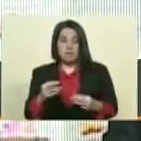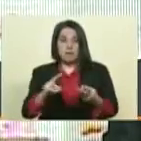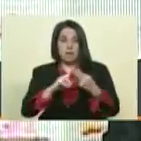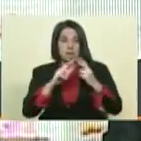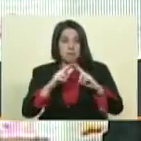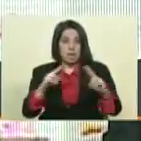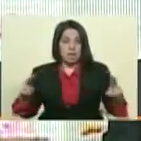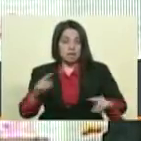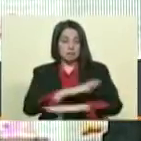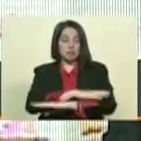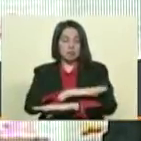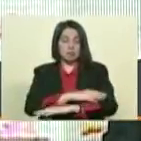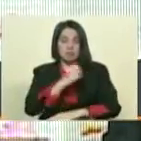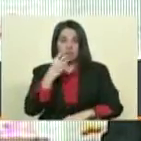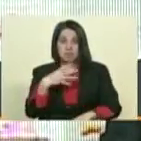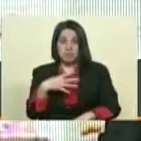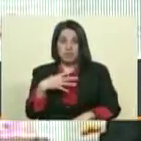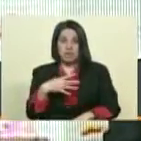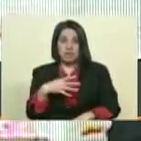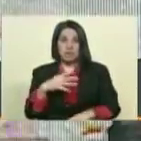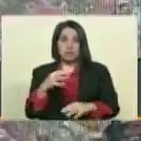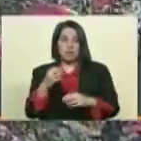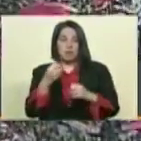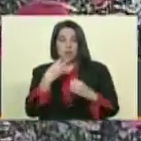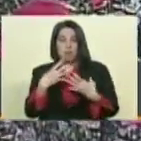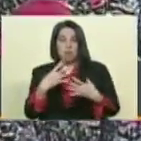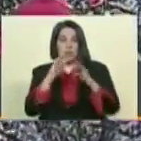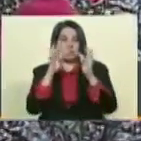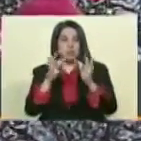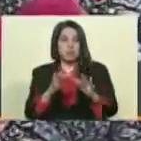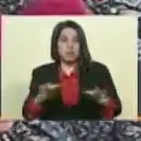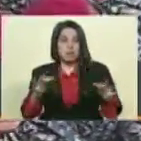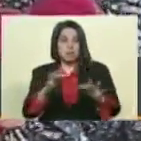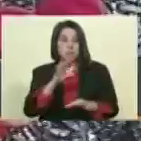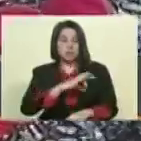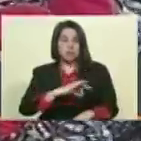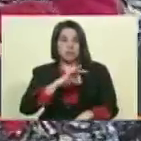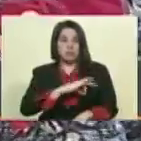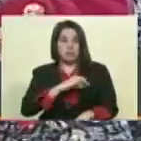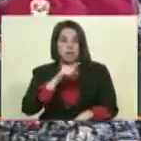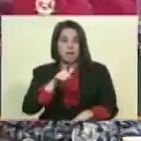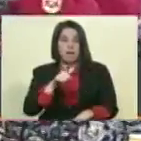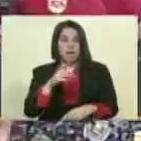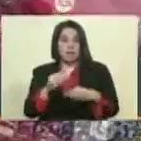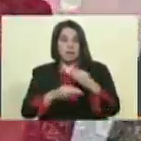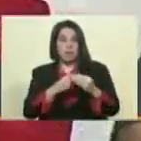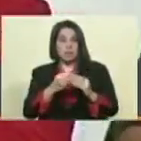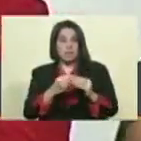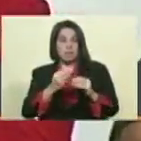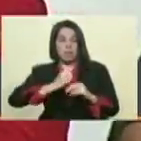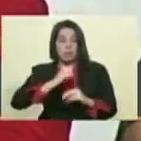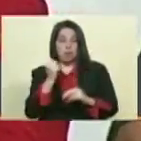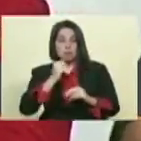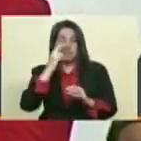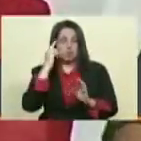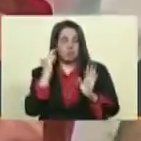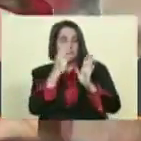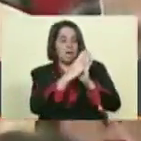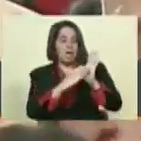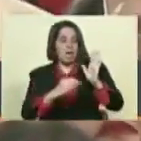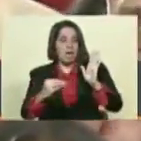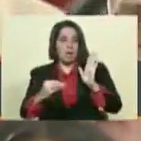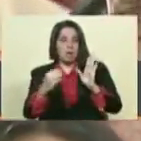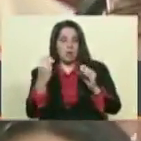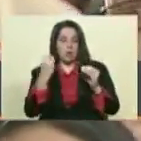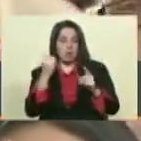de convivencia, de buen funcionamiento social. Vamos a ser un ejemplo de cómo se